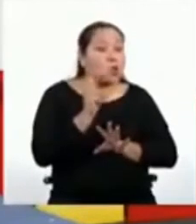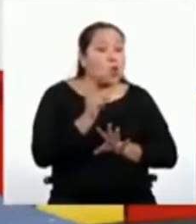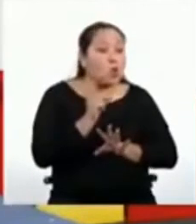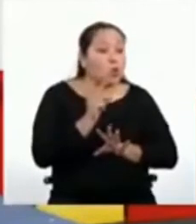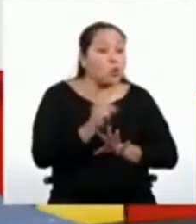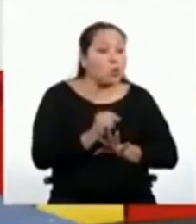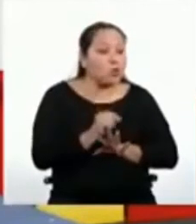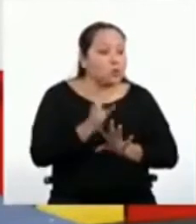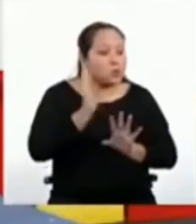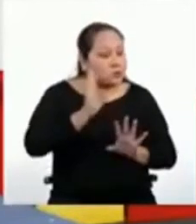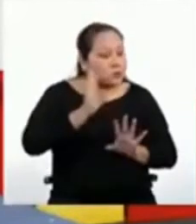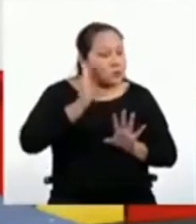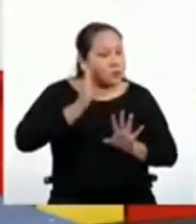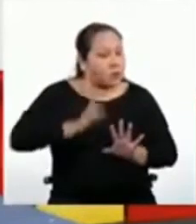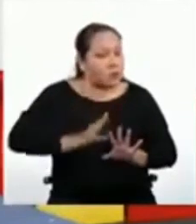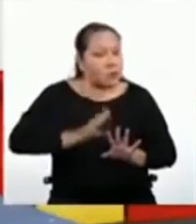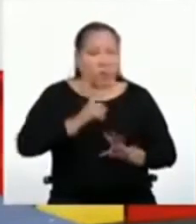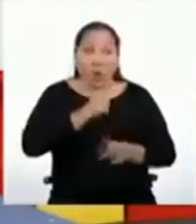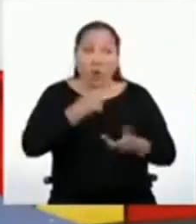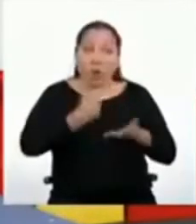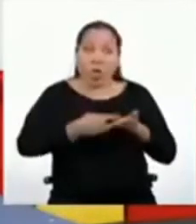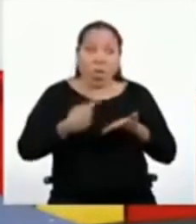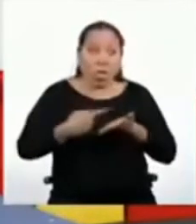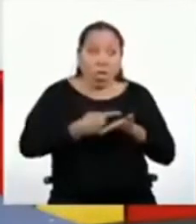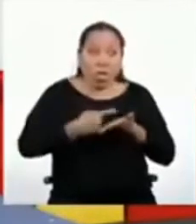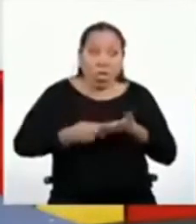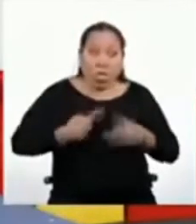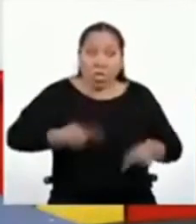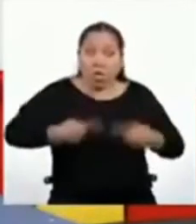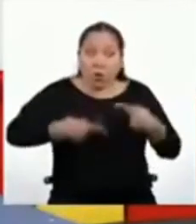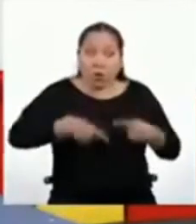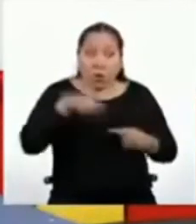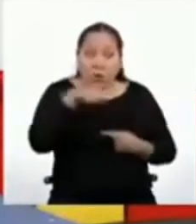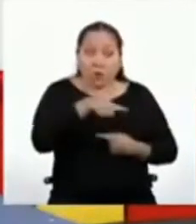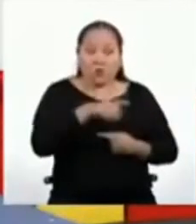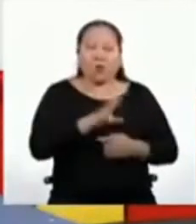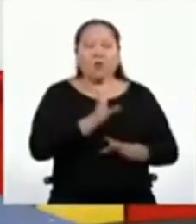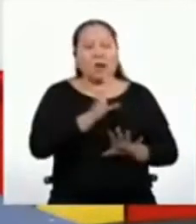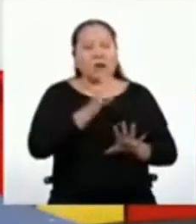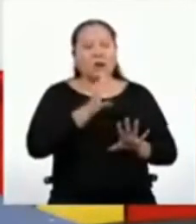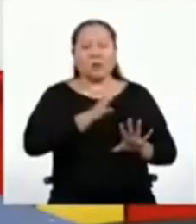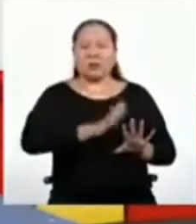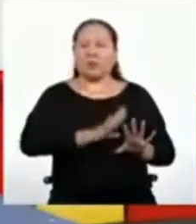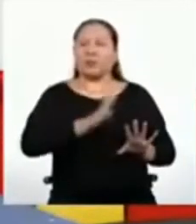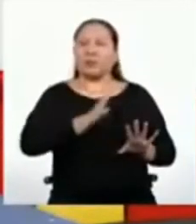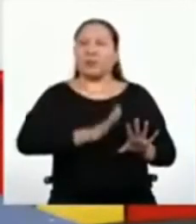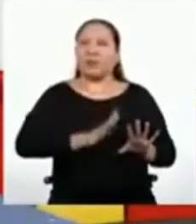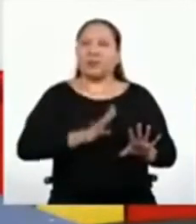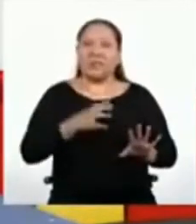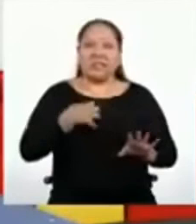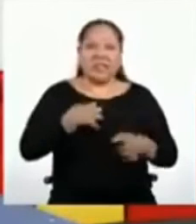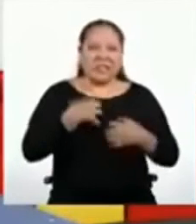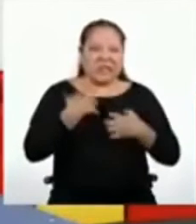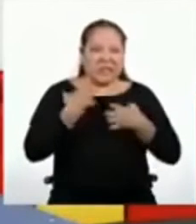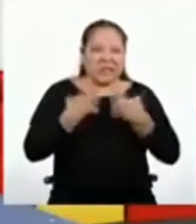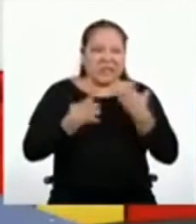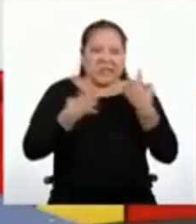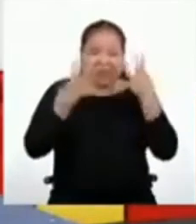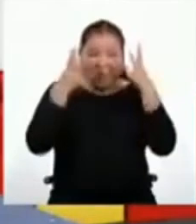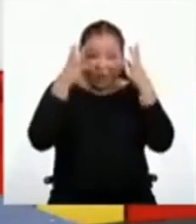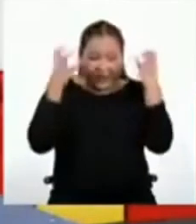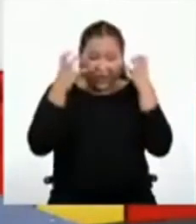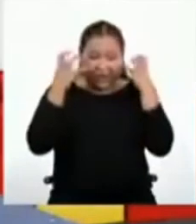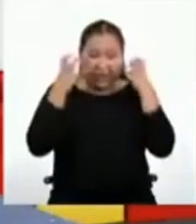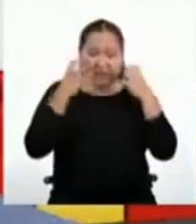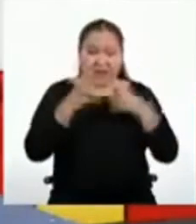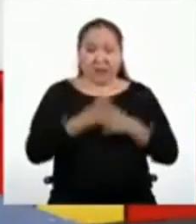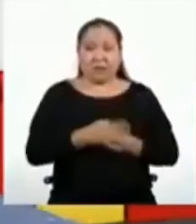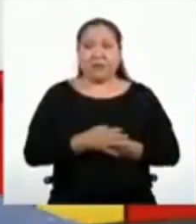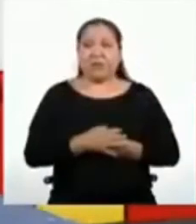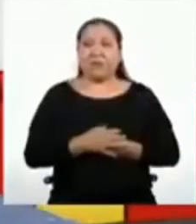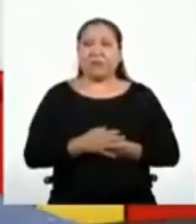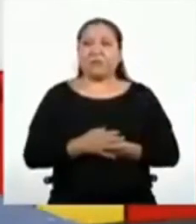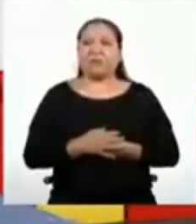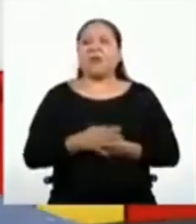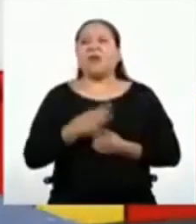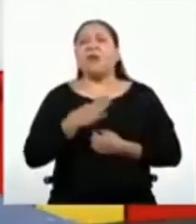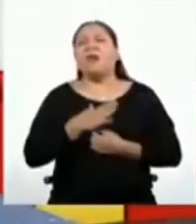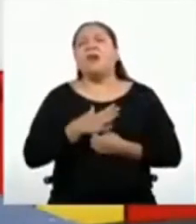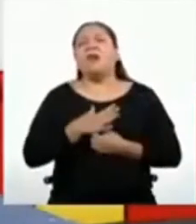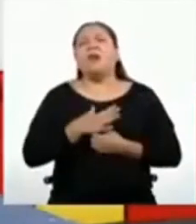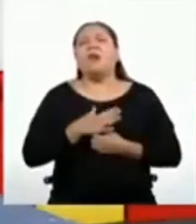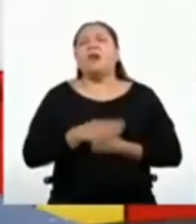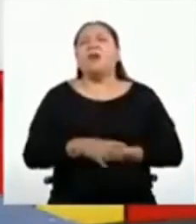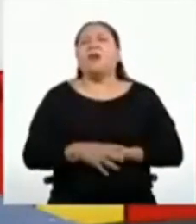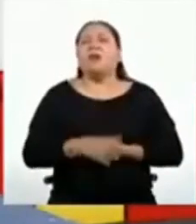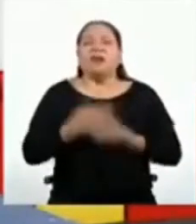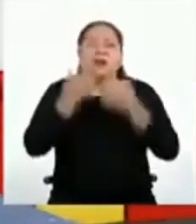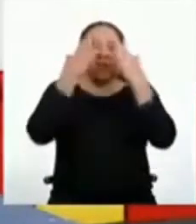¿Sabes? No voy a tener esta discusión contigo, Tocino. Perdona que te hable así, pero me crispas todos los nervios.